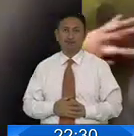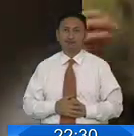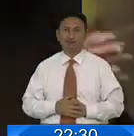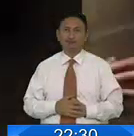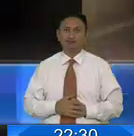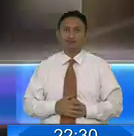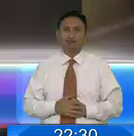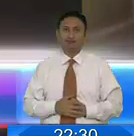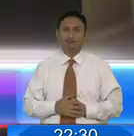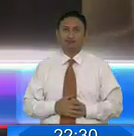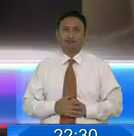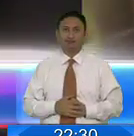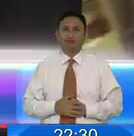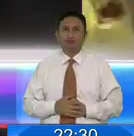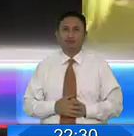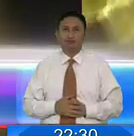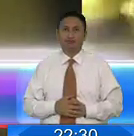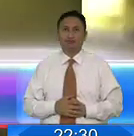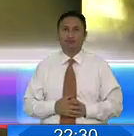efe